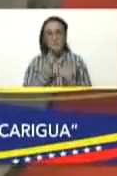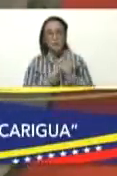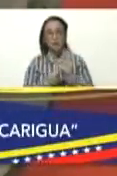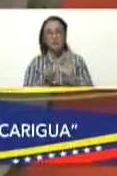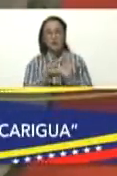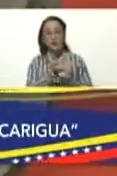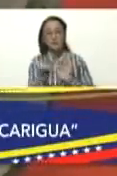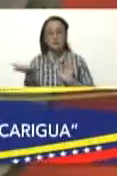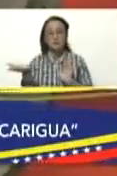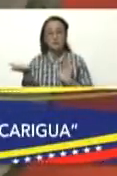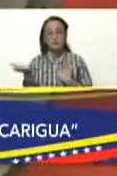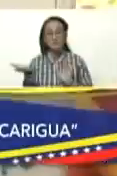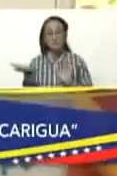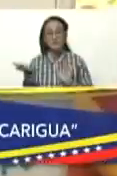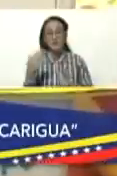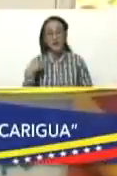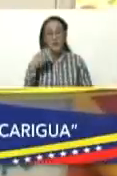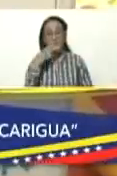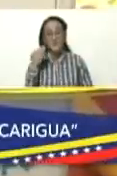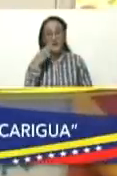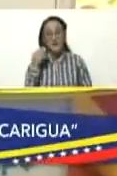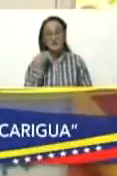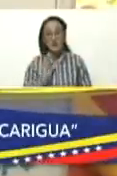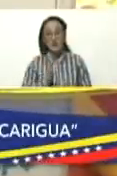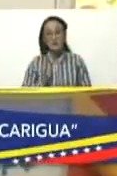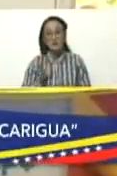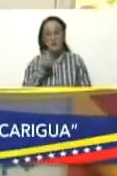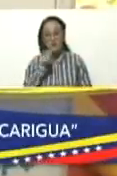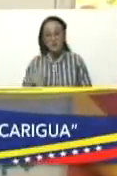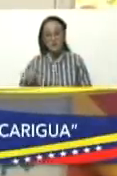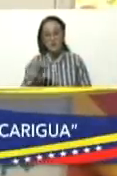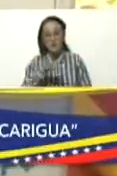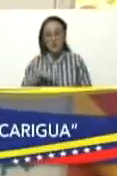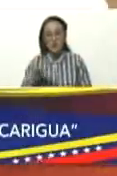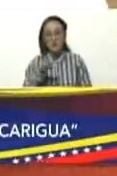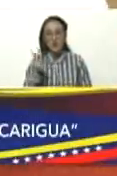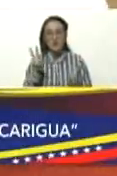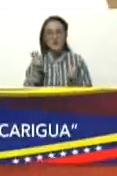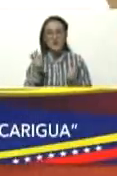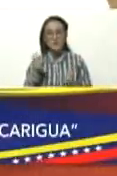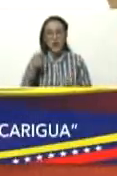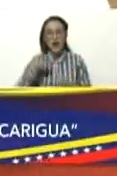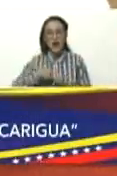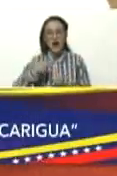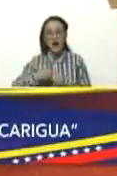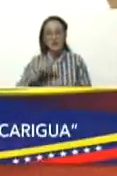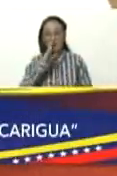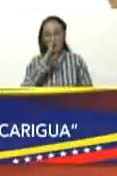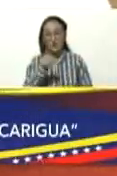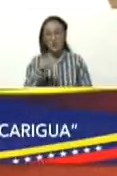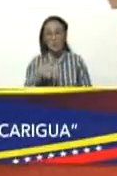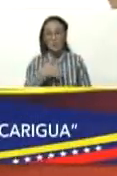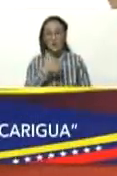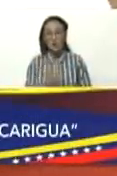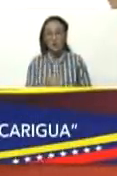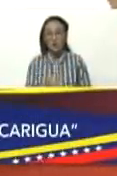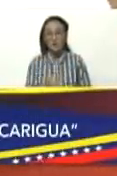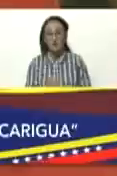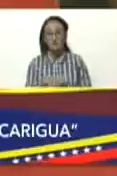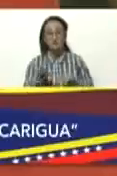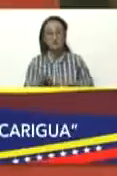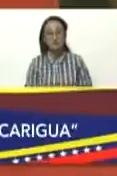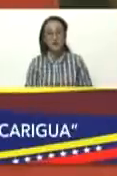usted y al mundo entero nuestra experiencia de organización del poder popular en materia del gas directo. Un proyecto que se